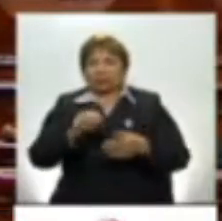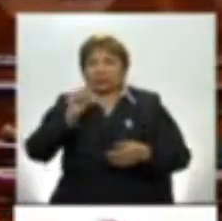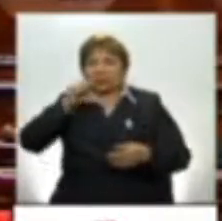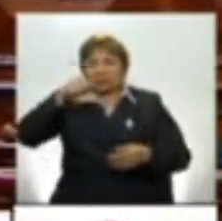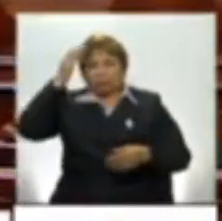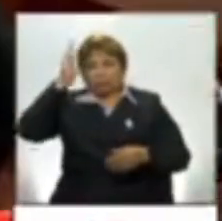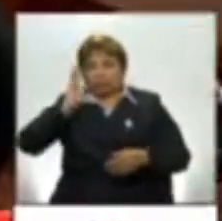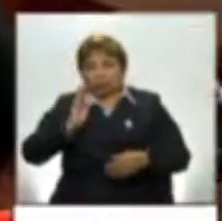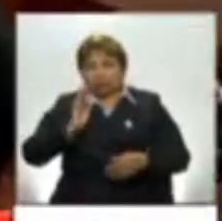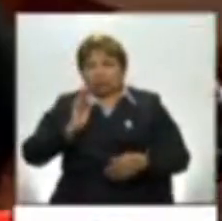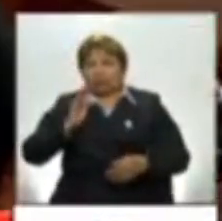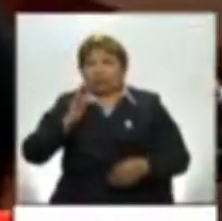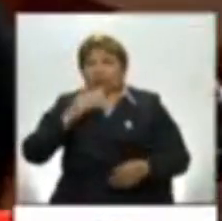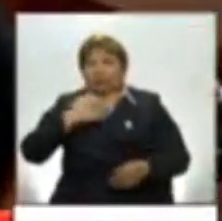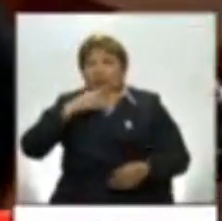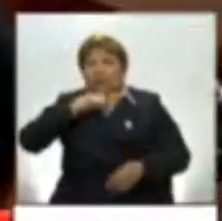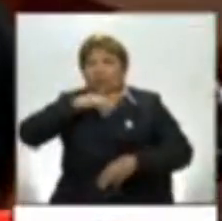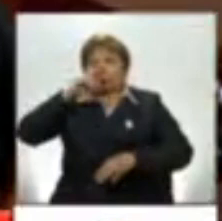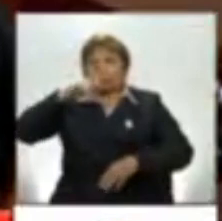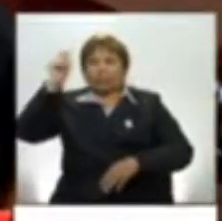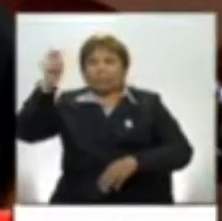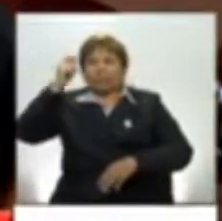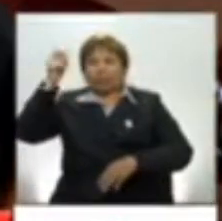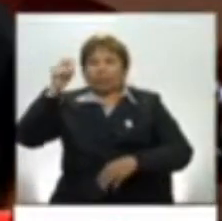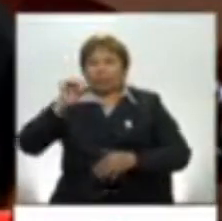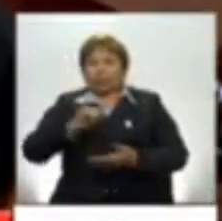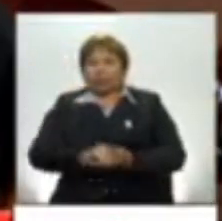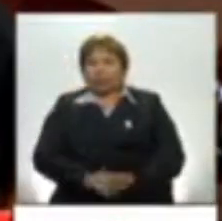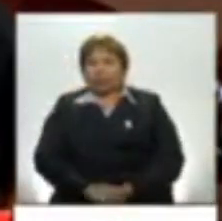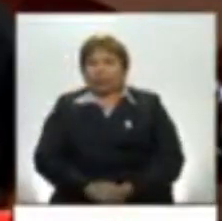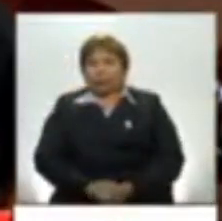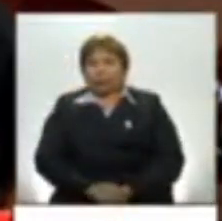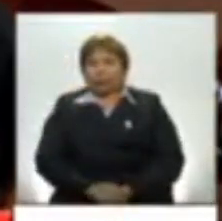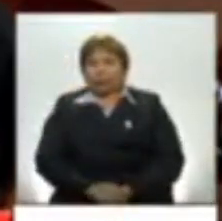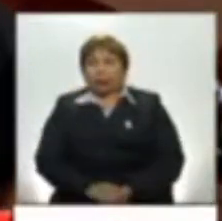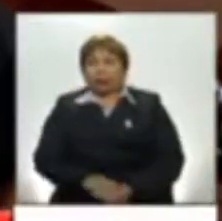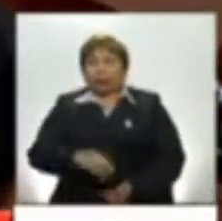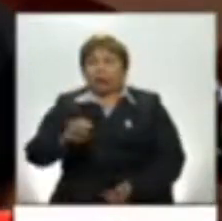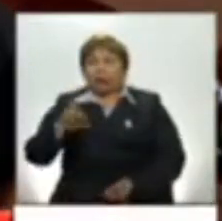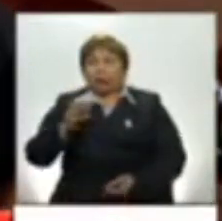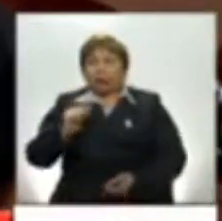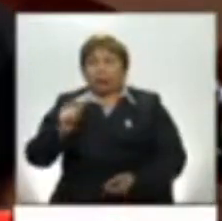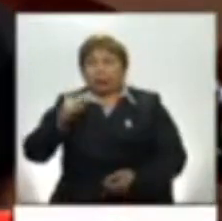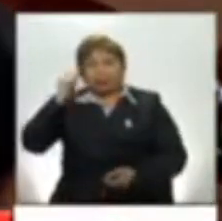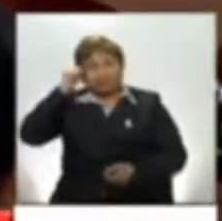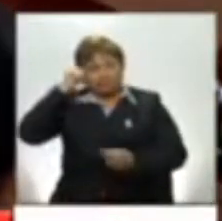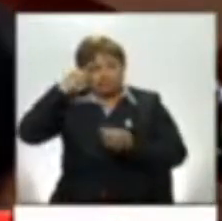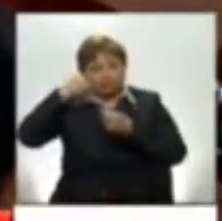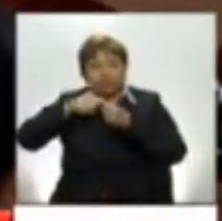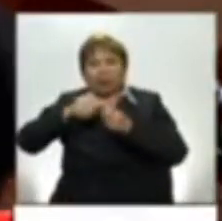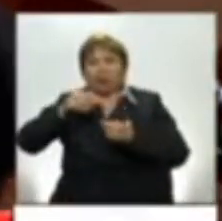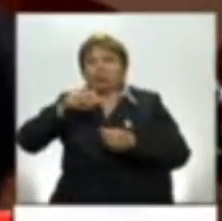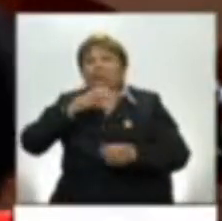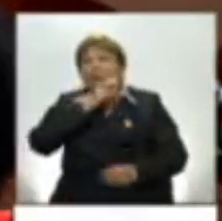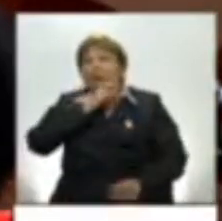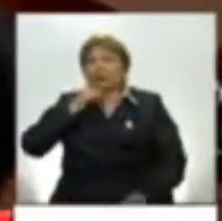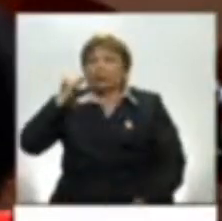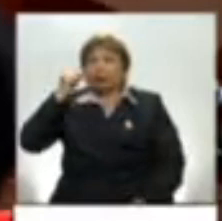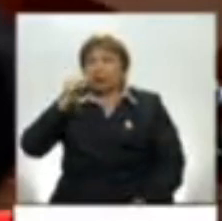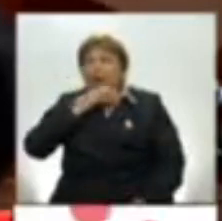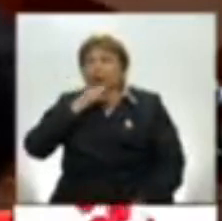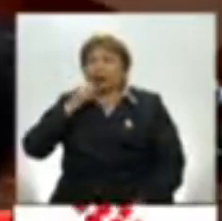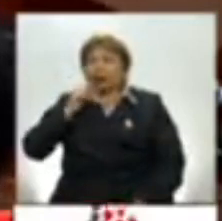Por Dios, por la región Piura, por la memoria y el ejemplo de Miguel Grau